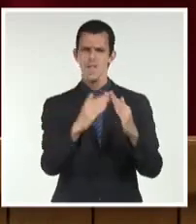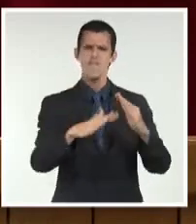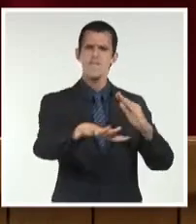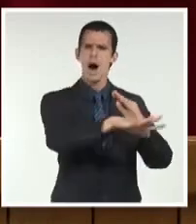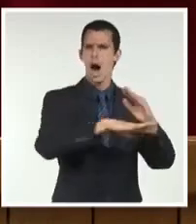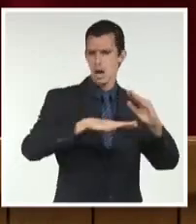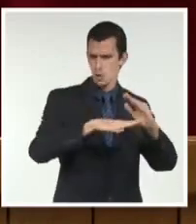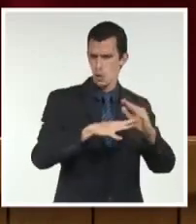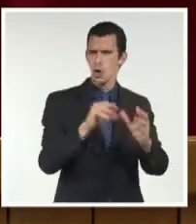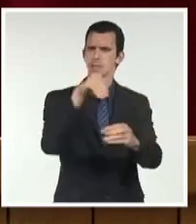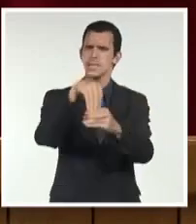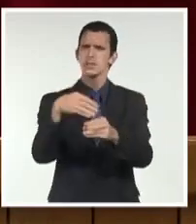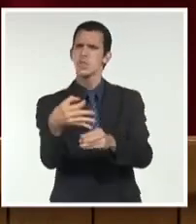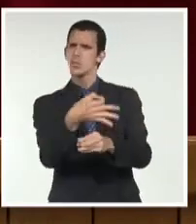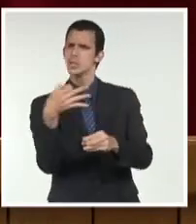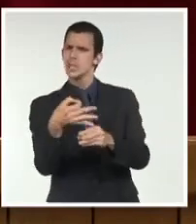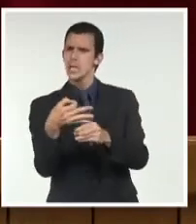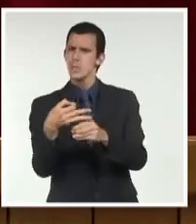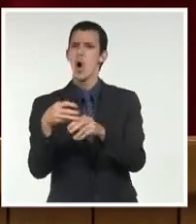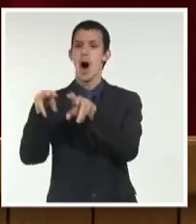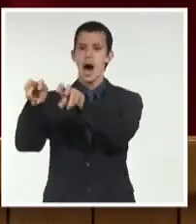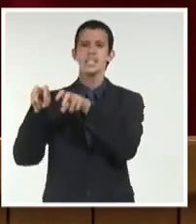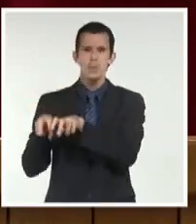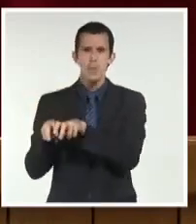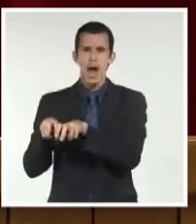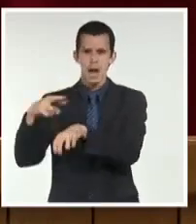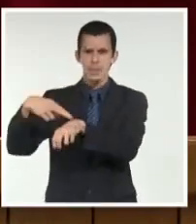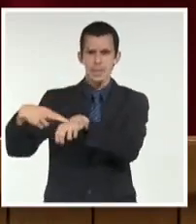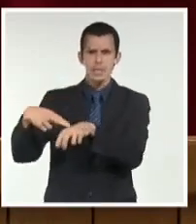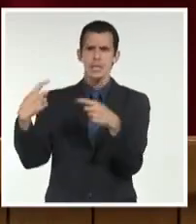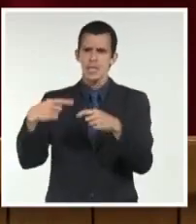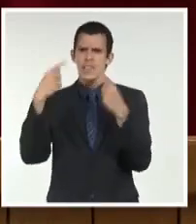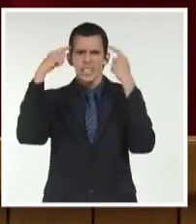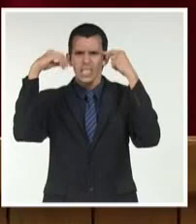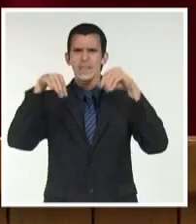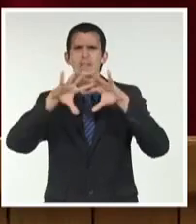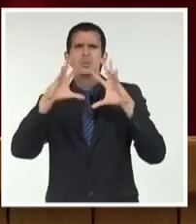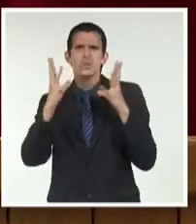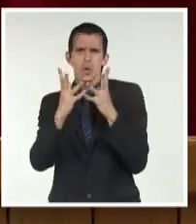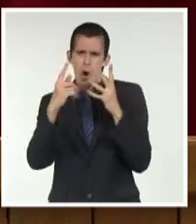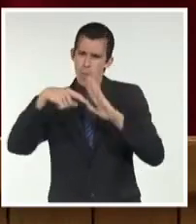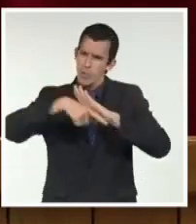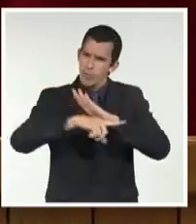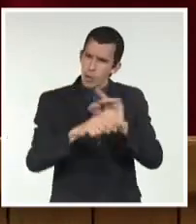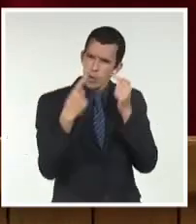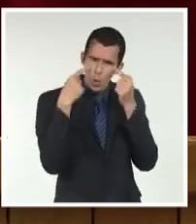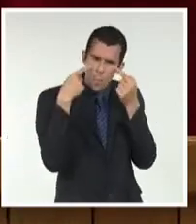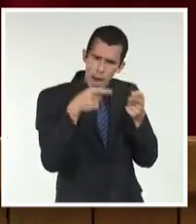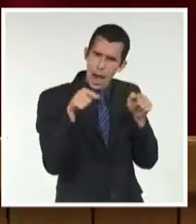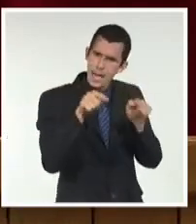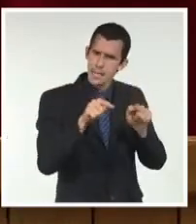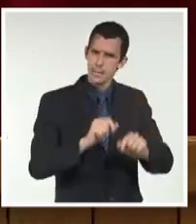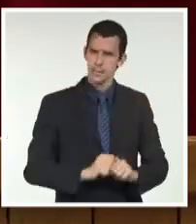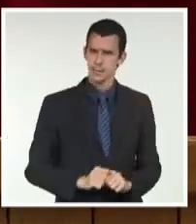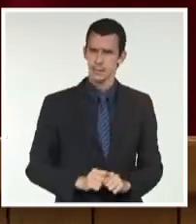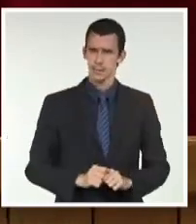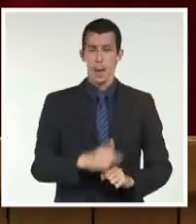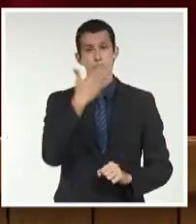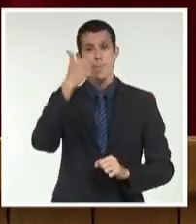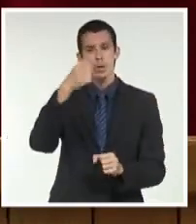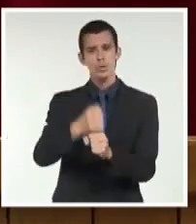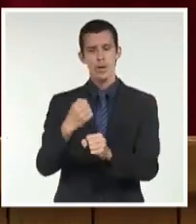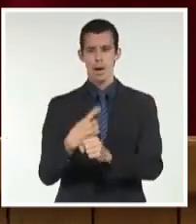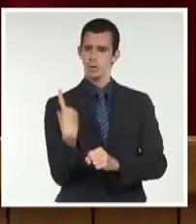barrio-municipio-asamblea. Y la asamblea se parecerá cada vez más a la sociedad cubana en la medida en que conecte más profundamente con